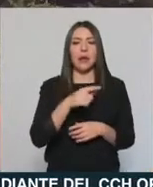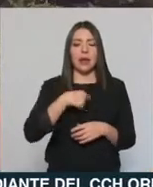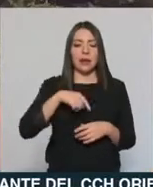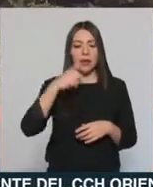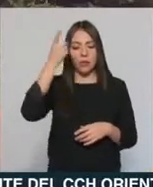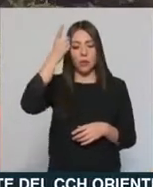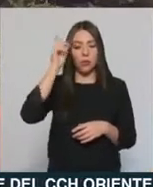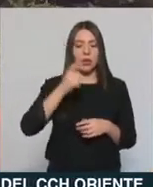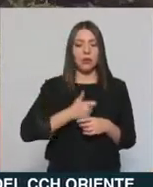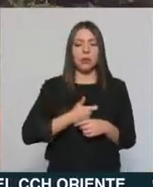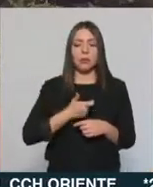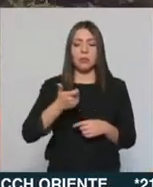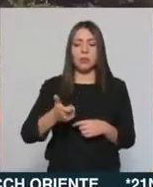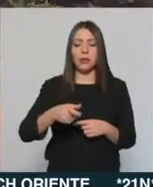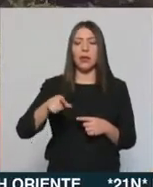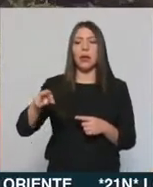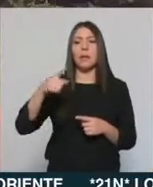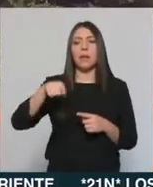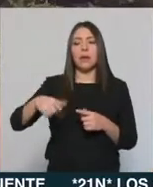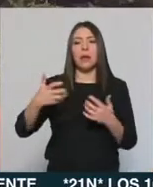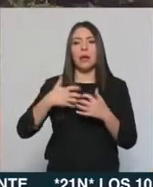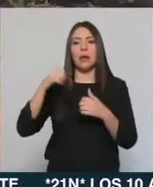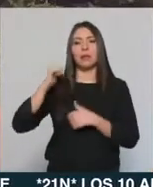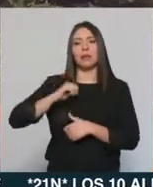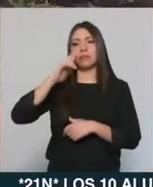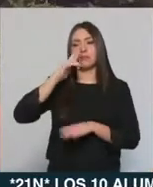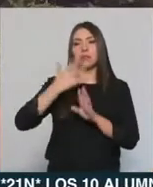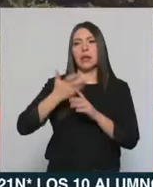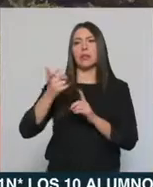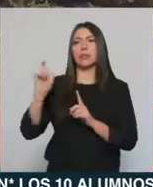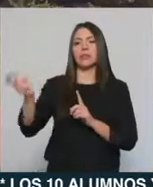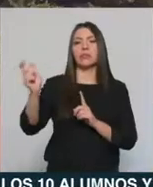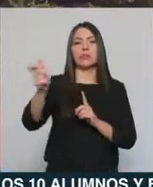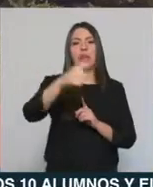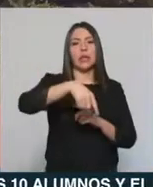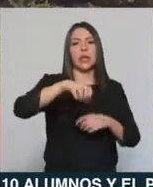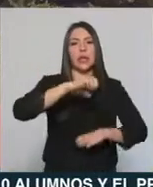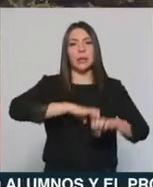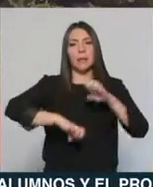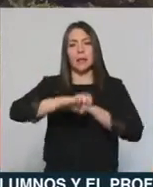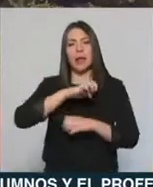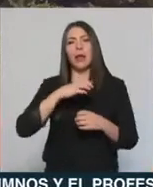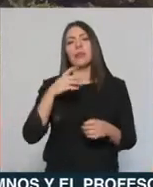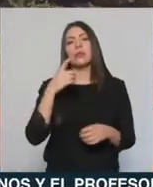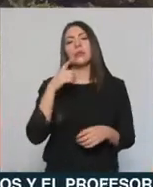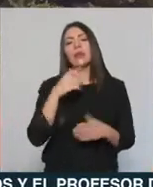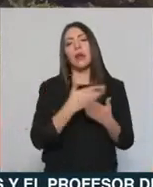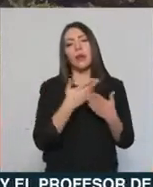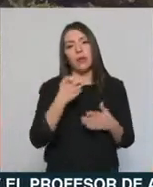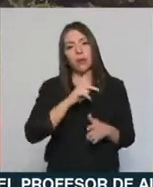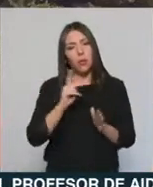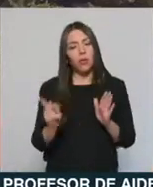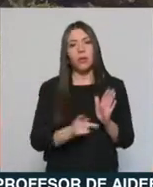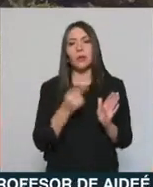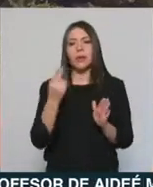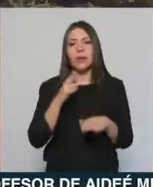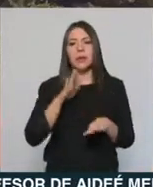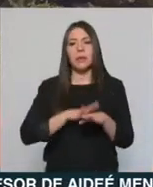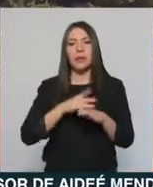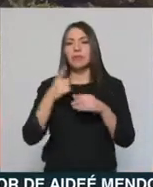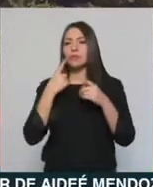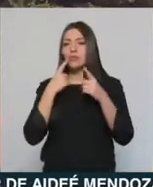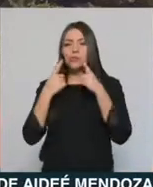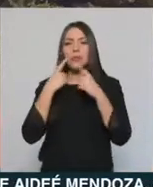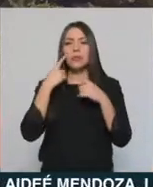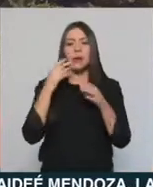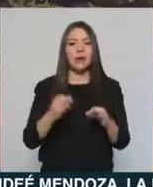relación laboral con los trabajadores y las empresas. Entonces yo creo que sí es una parte que tendría que retomarse todavía para que habláramos de una reforma más digna y completa. ¿Qué